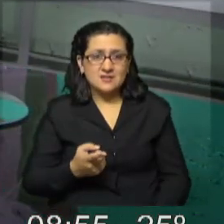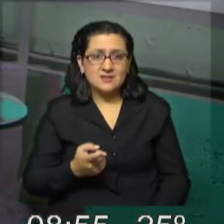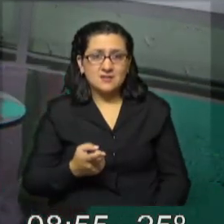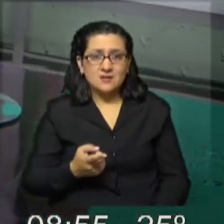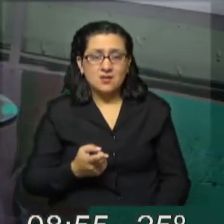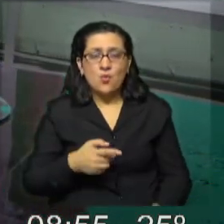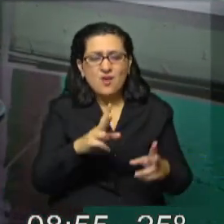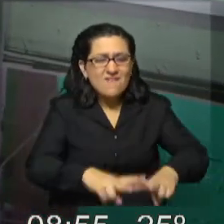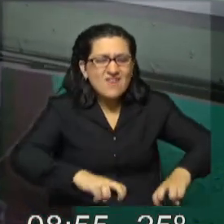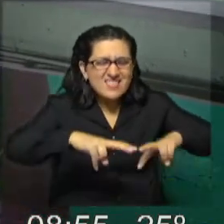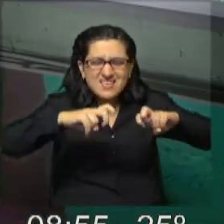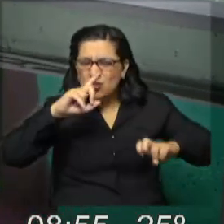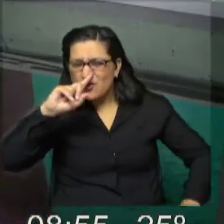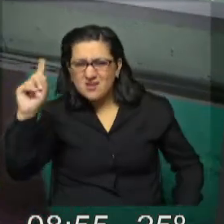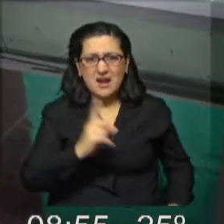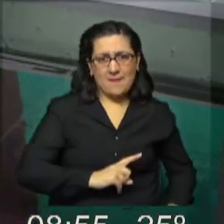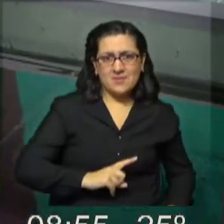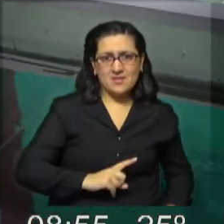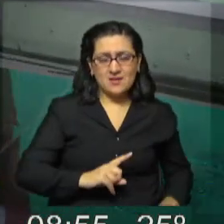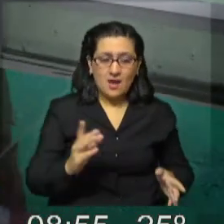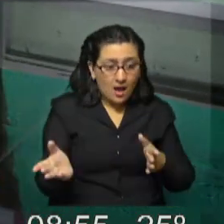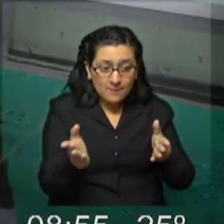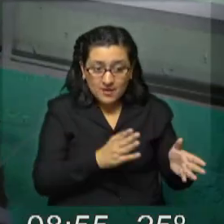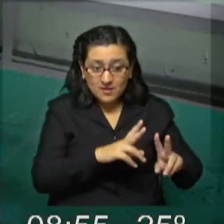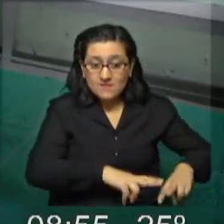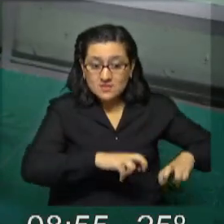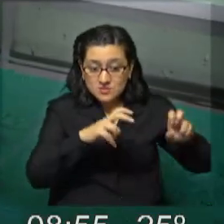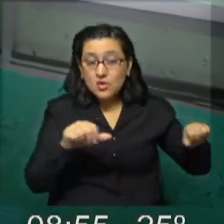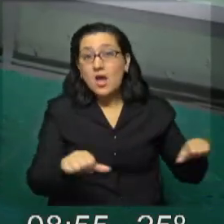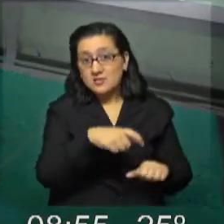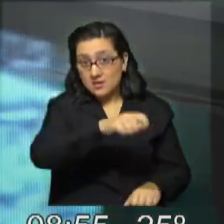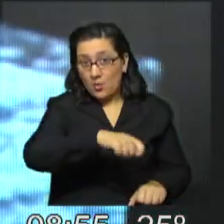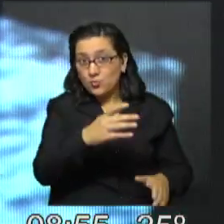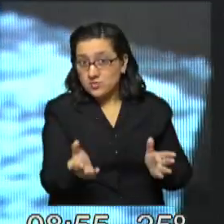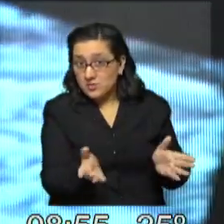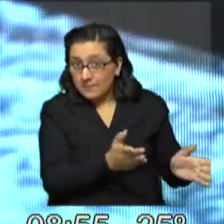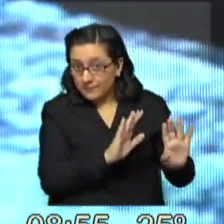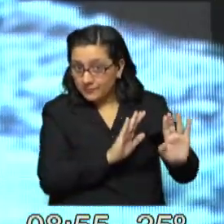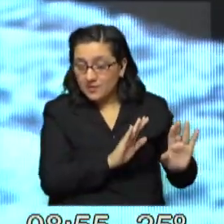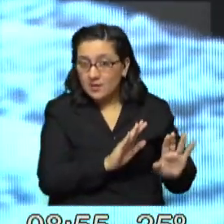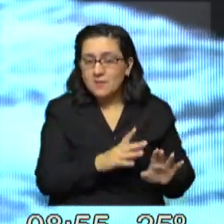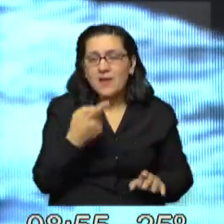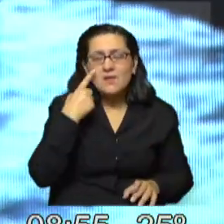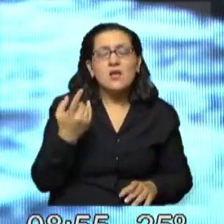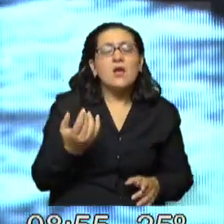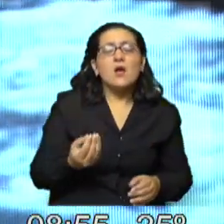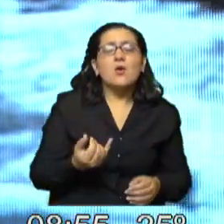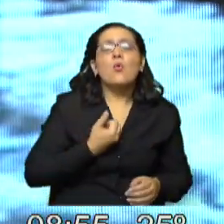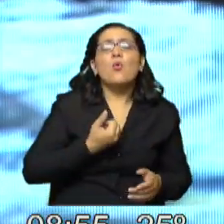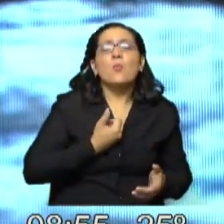país, una investigación inmediata, más allá de la investigación que está haciendo la justicia, para determinar cómo